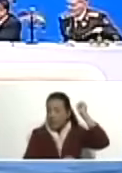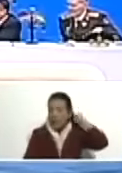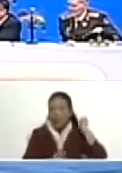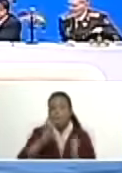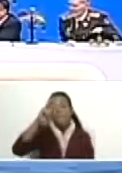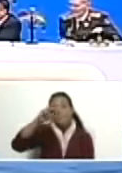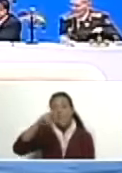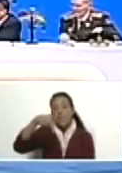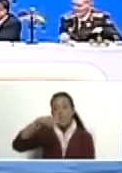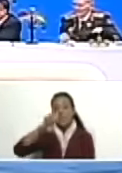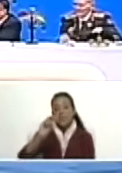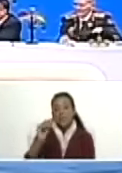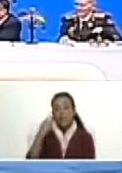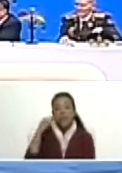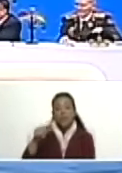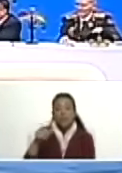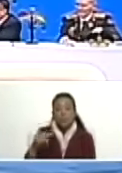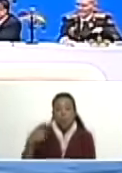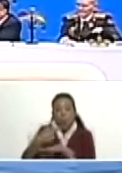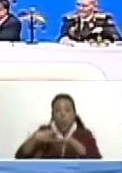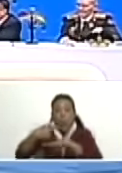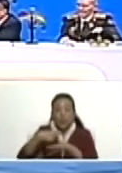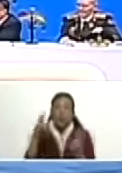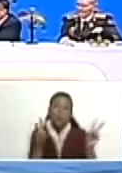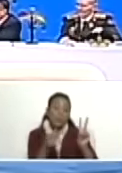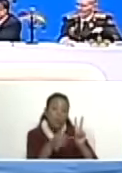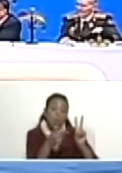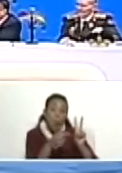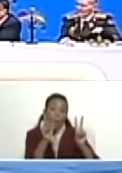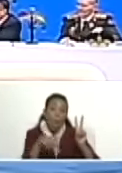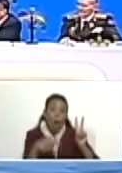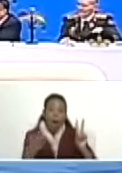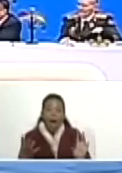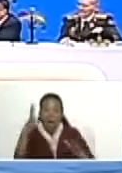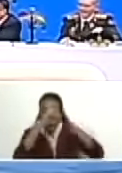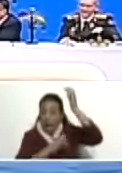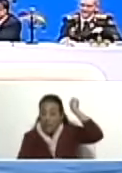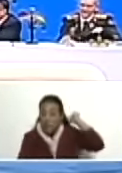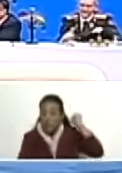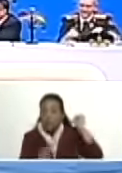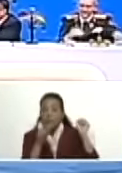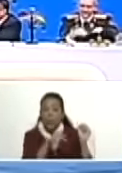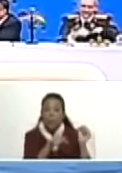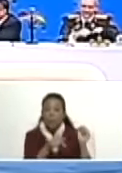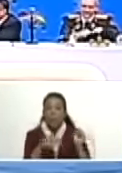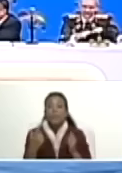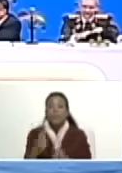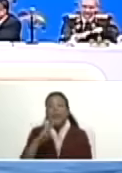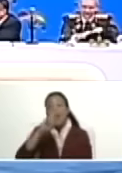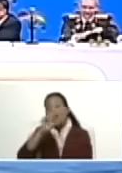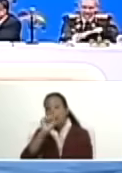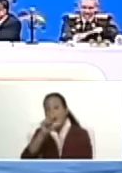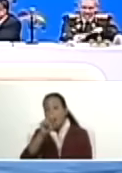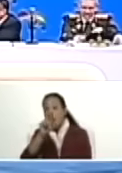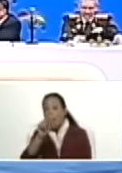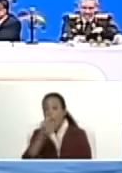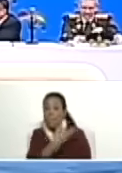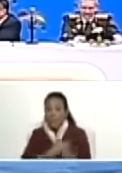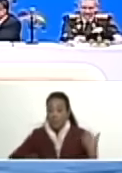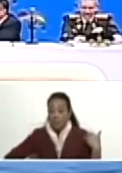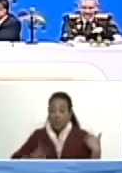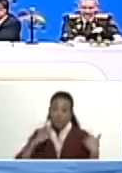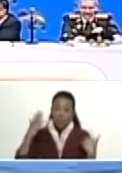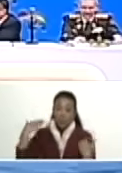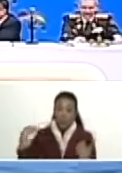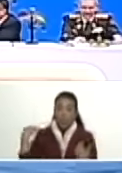Stewart, del gobierno de Venezuela, el canciller del gobierno de Raúl Leoni,